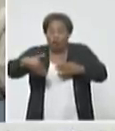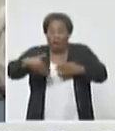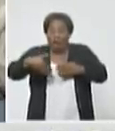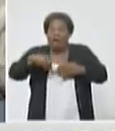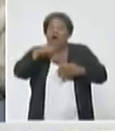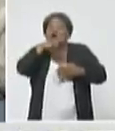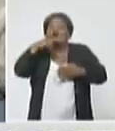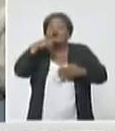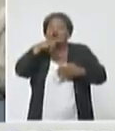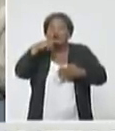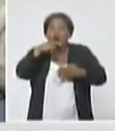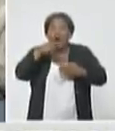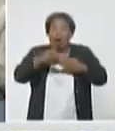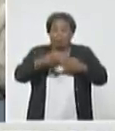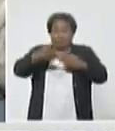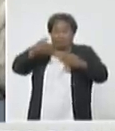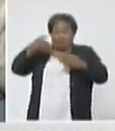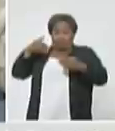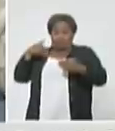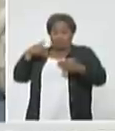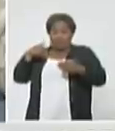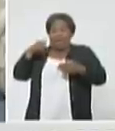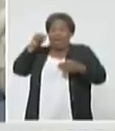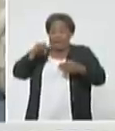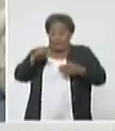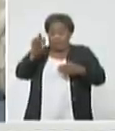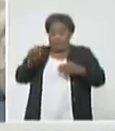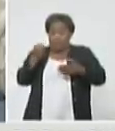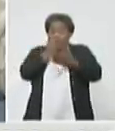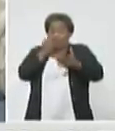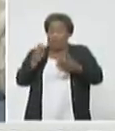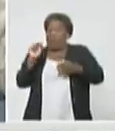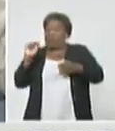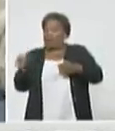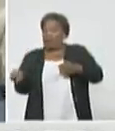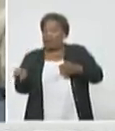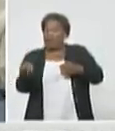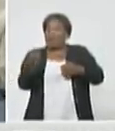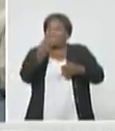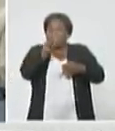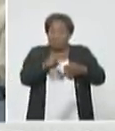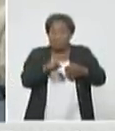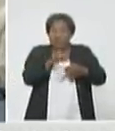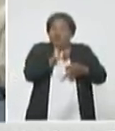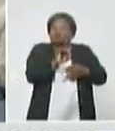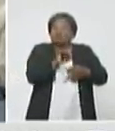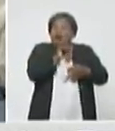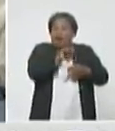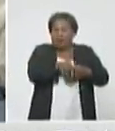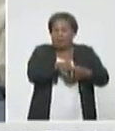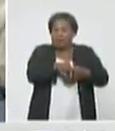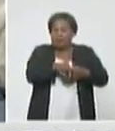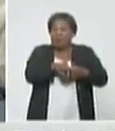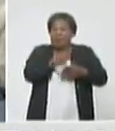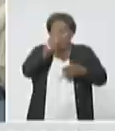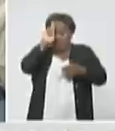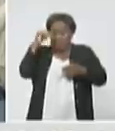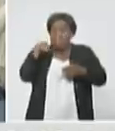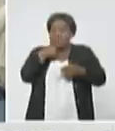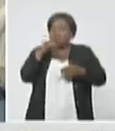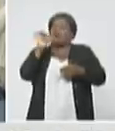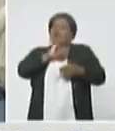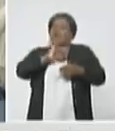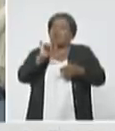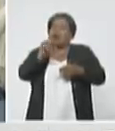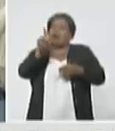y donde hay sospechosos que como es natural, tienen grandes probabilidades de